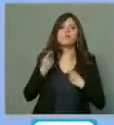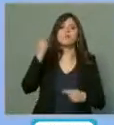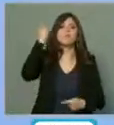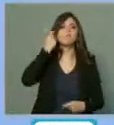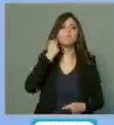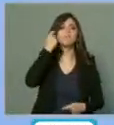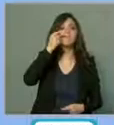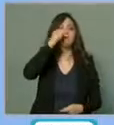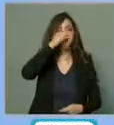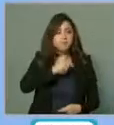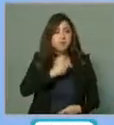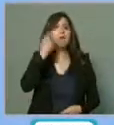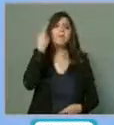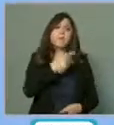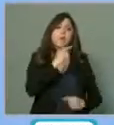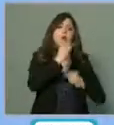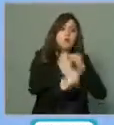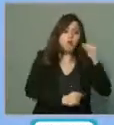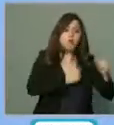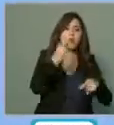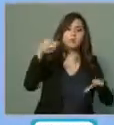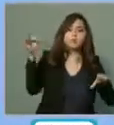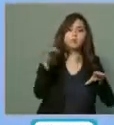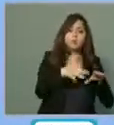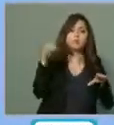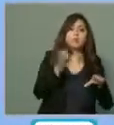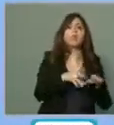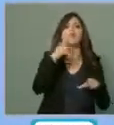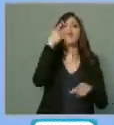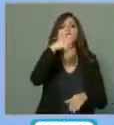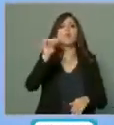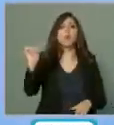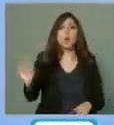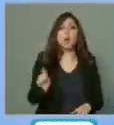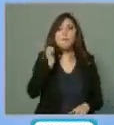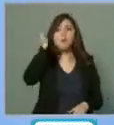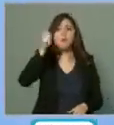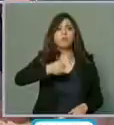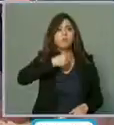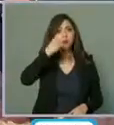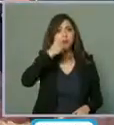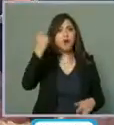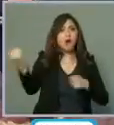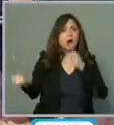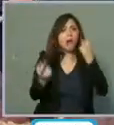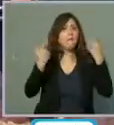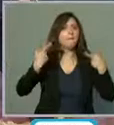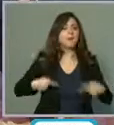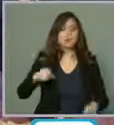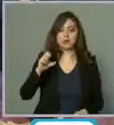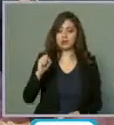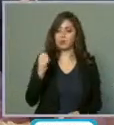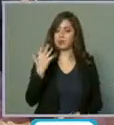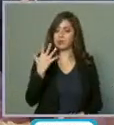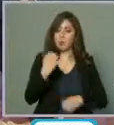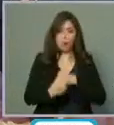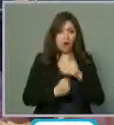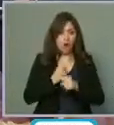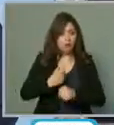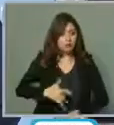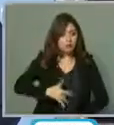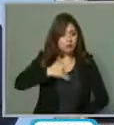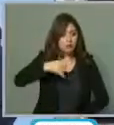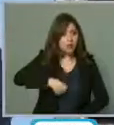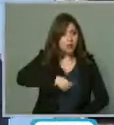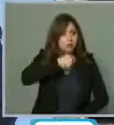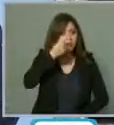tener una calidad de vida y todavía ser independientes, que aprovechan su vejez, no se sienten viejos a los 65 años, No. eso es muy importante también. Yo hice una encuesta